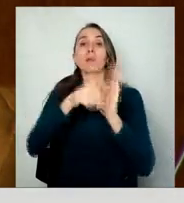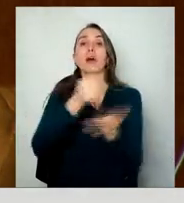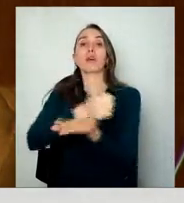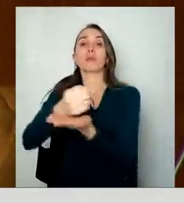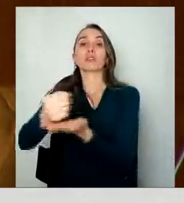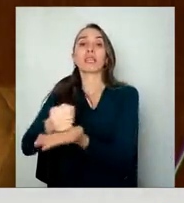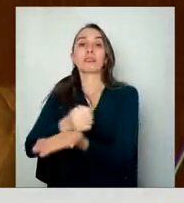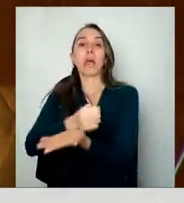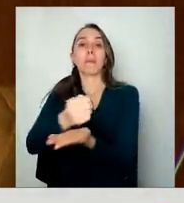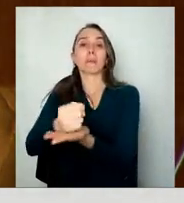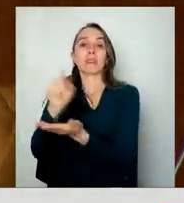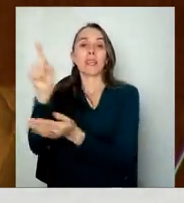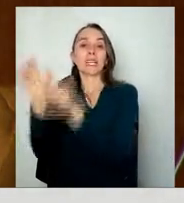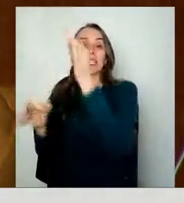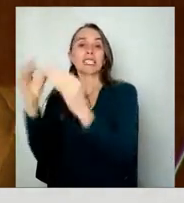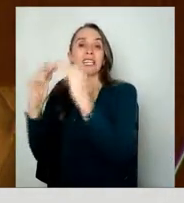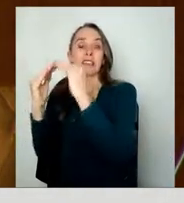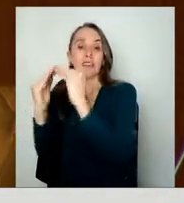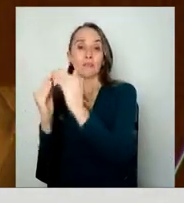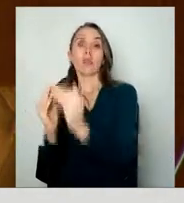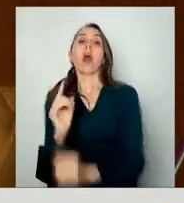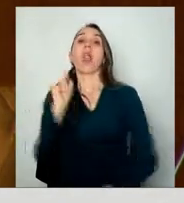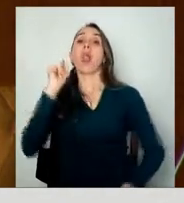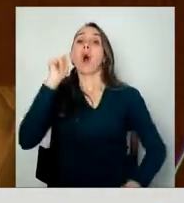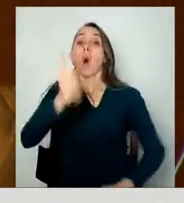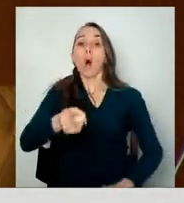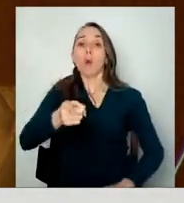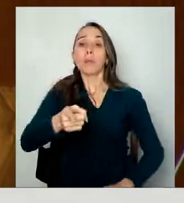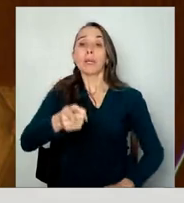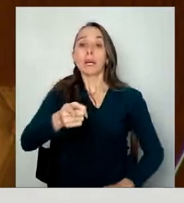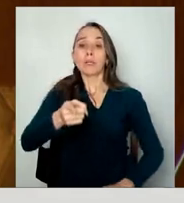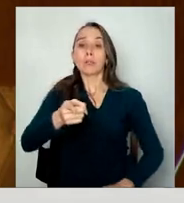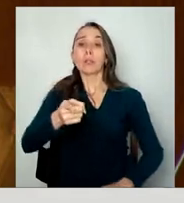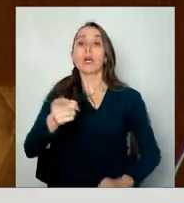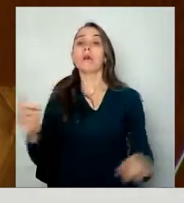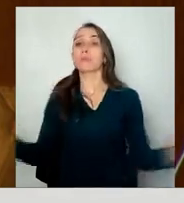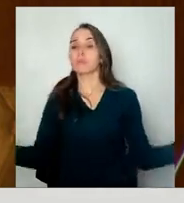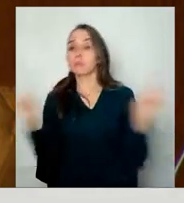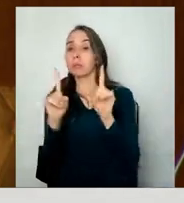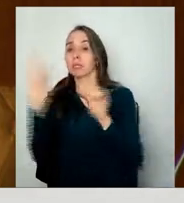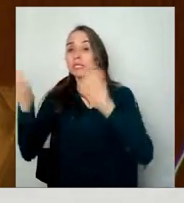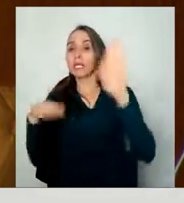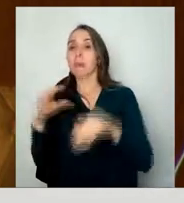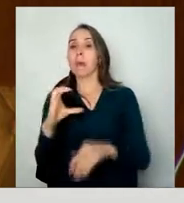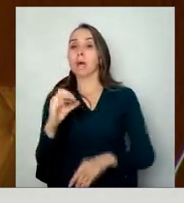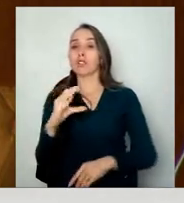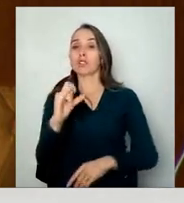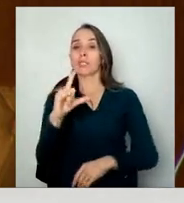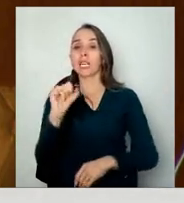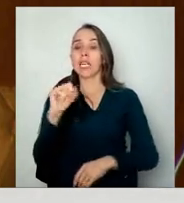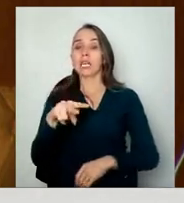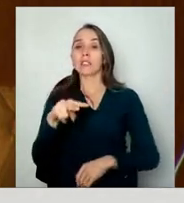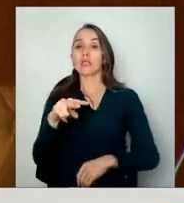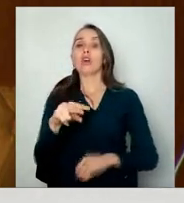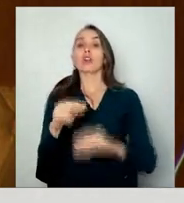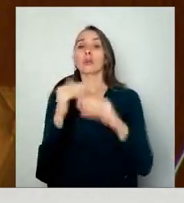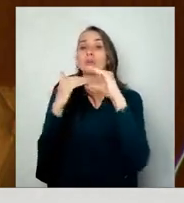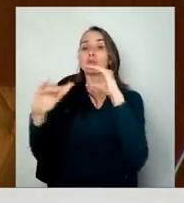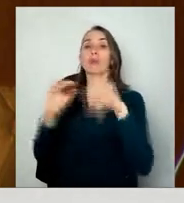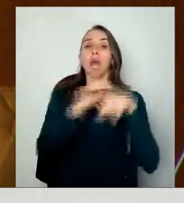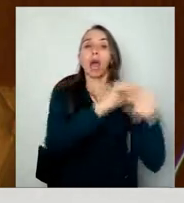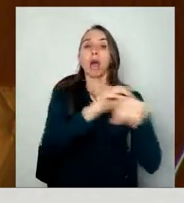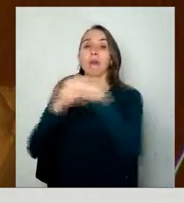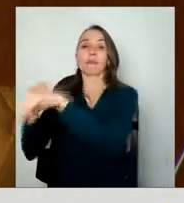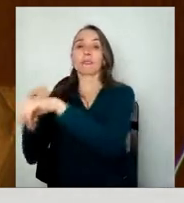haciendo obligatoria la conciliación disponiendo las notificaciones por medios electrónicos y